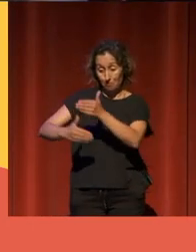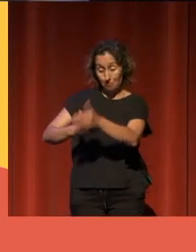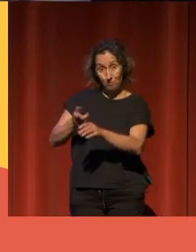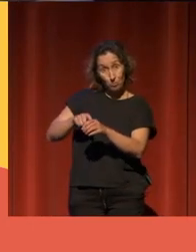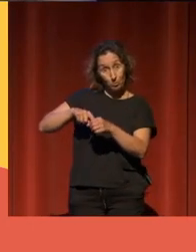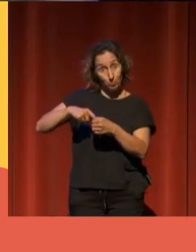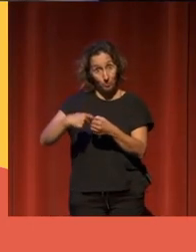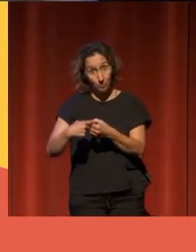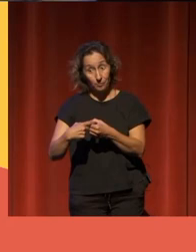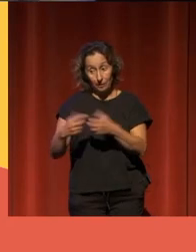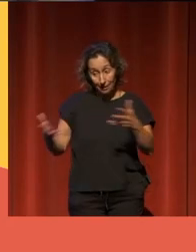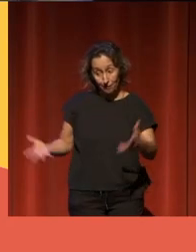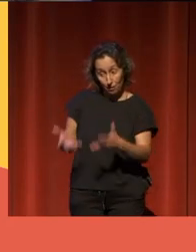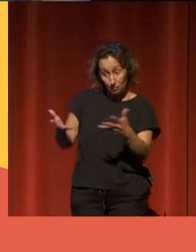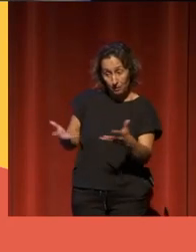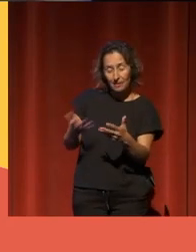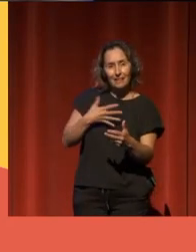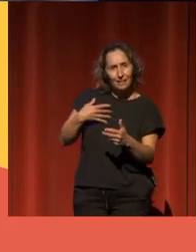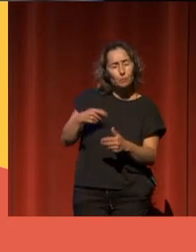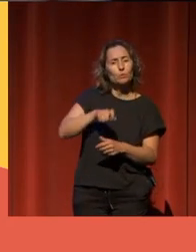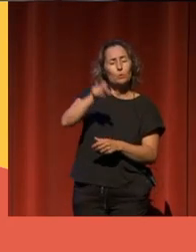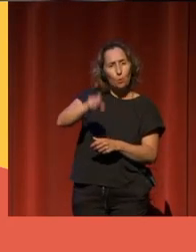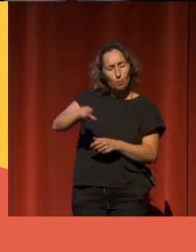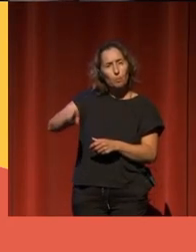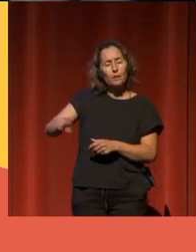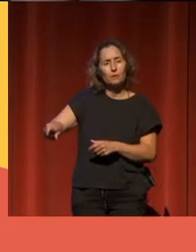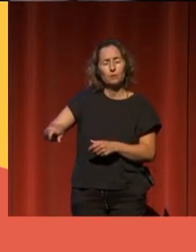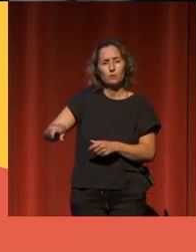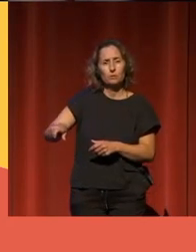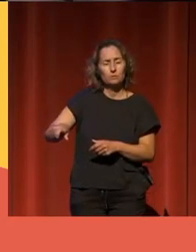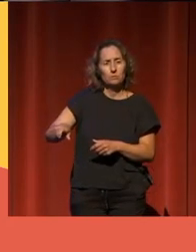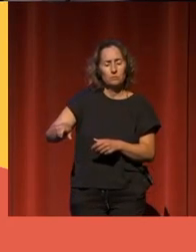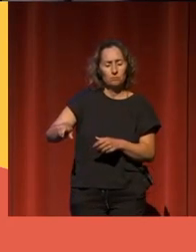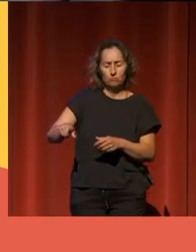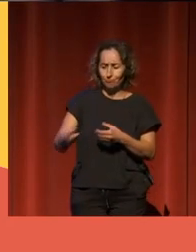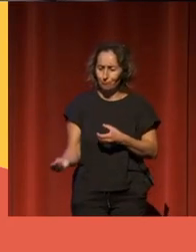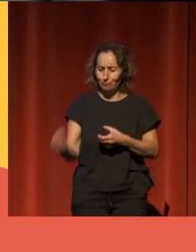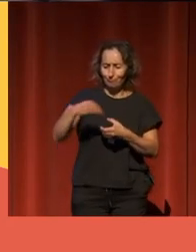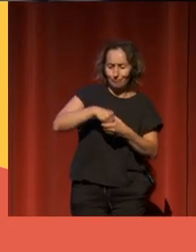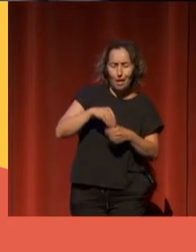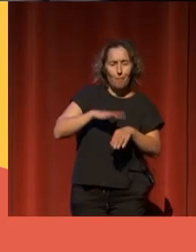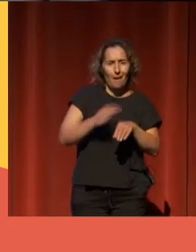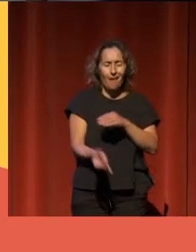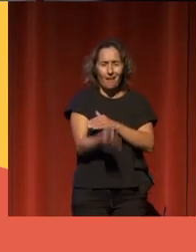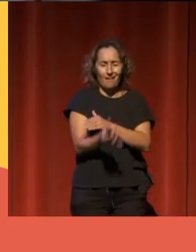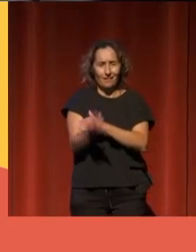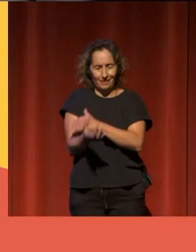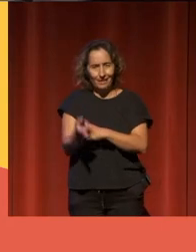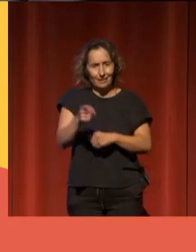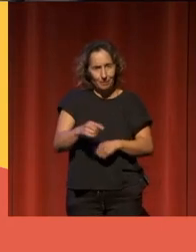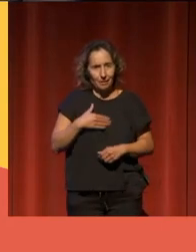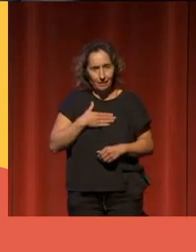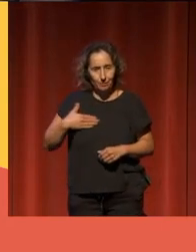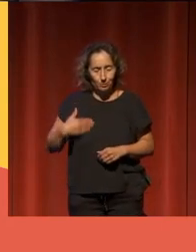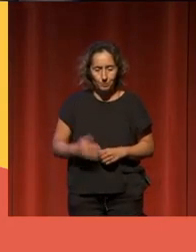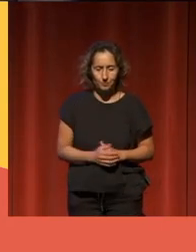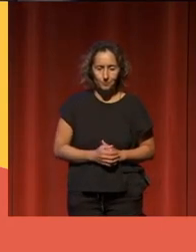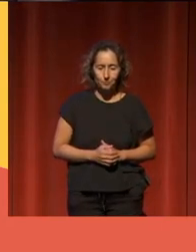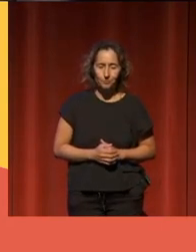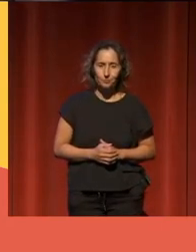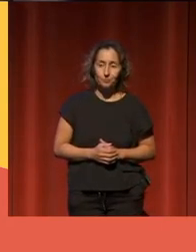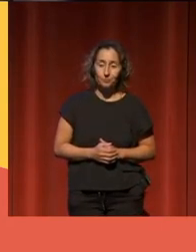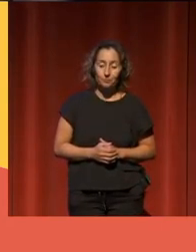pidiendo que las personas de las decisiones para cocrear y cuando estamos en un